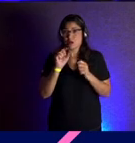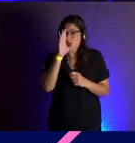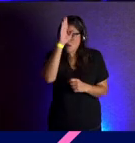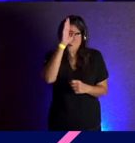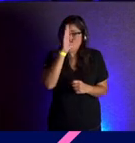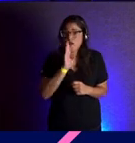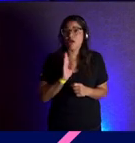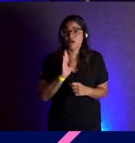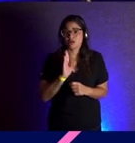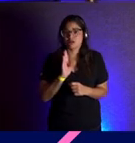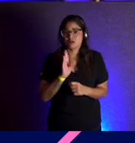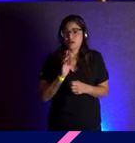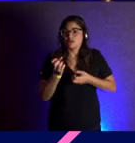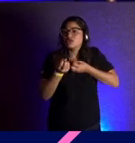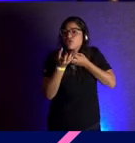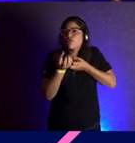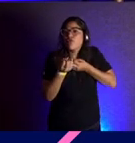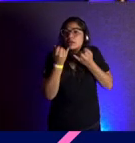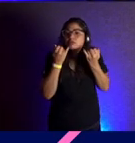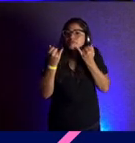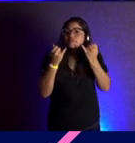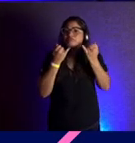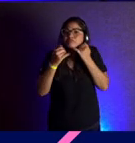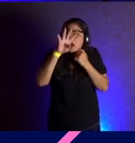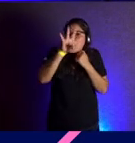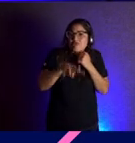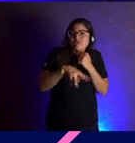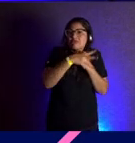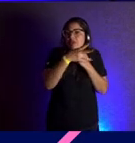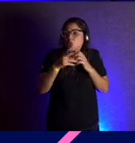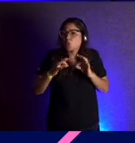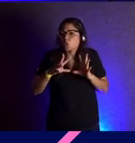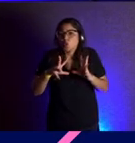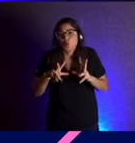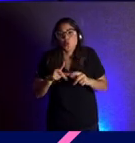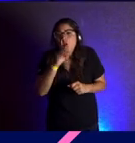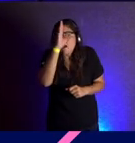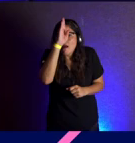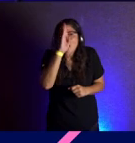Mapbox es gratis y de código abierto. Salió gratis este trabajo.